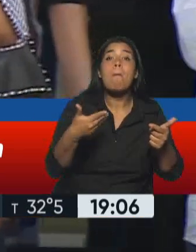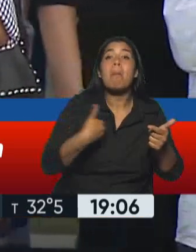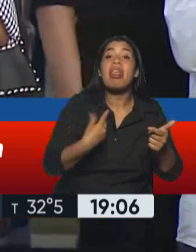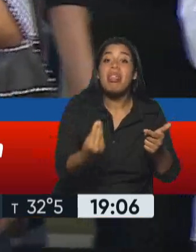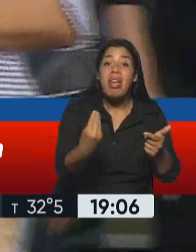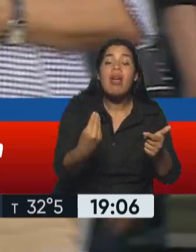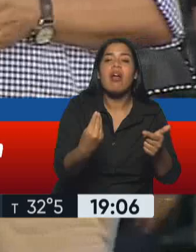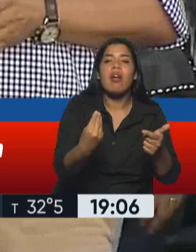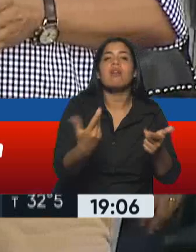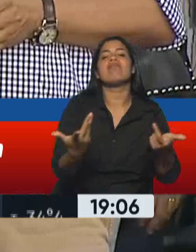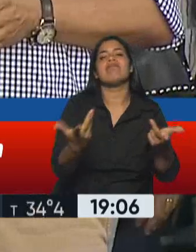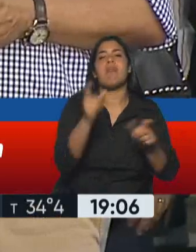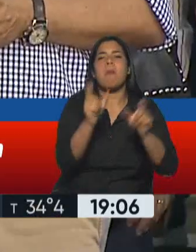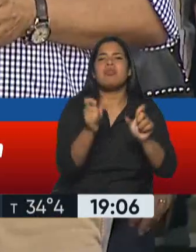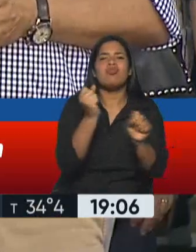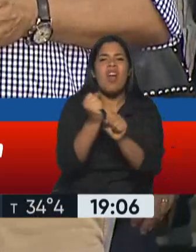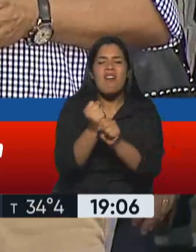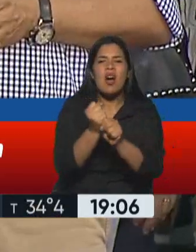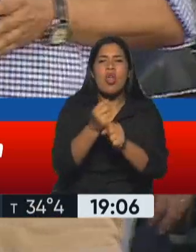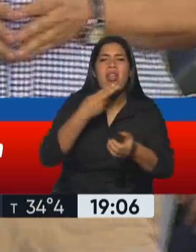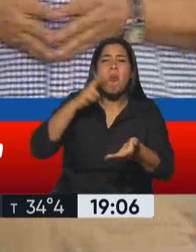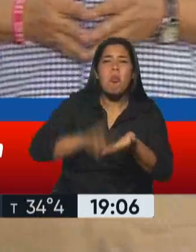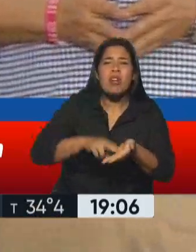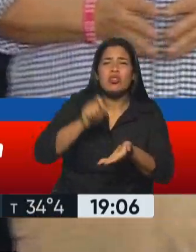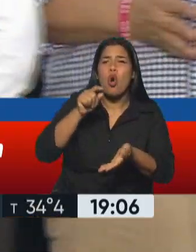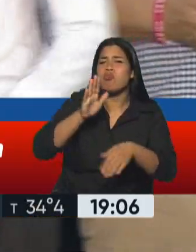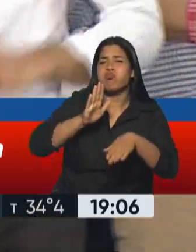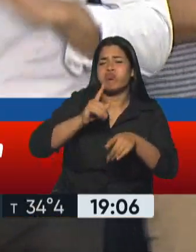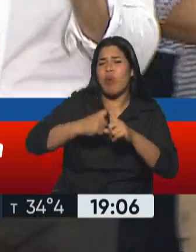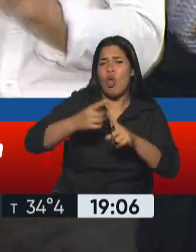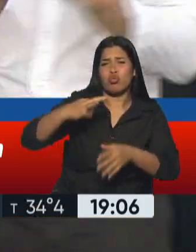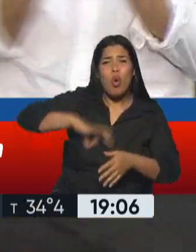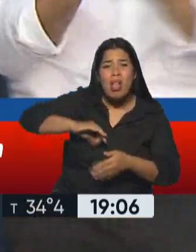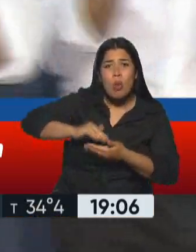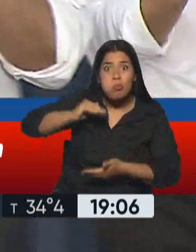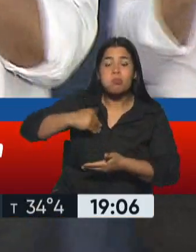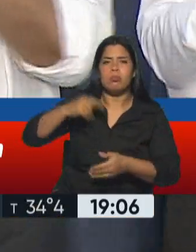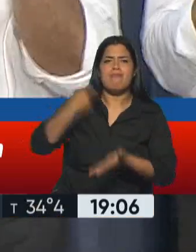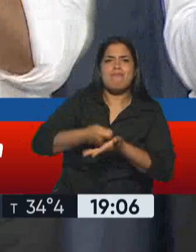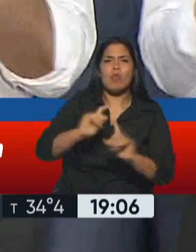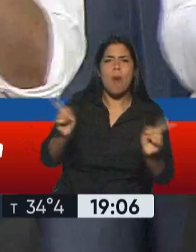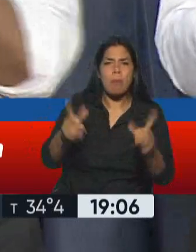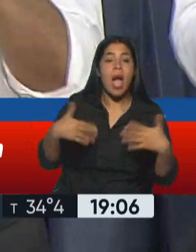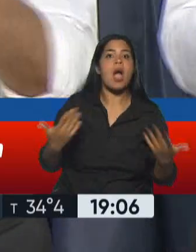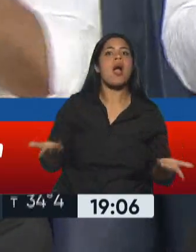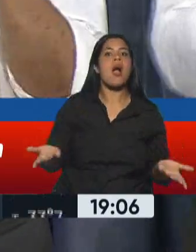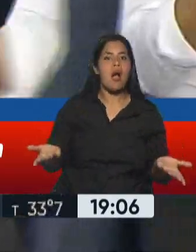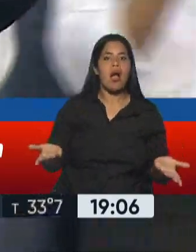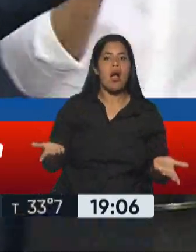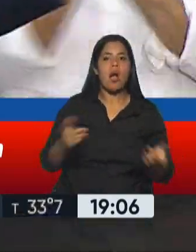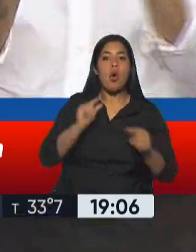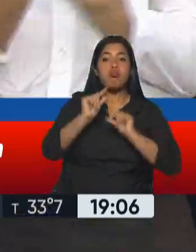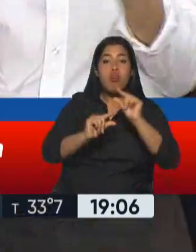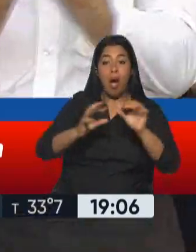los trabajadores no paguen impuestos a las ganancias. Eso le pedían a Cristina. Fíjense cómo cambió en